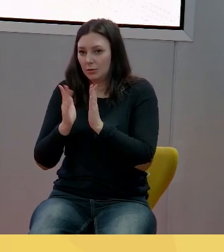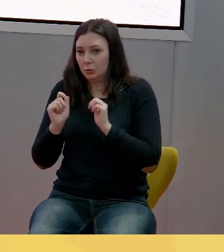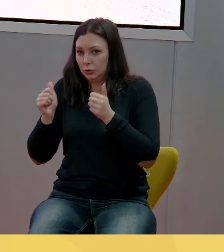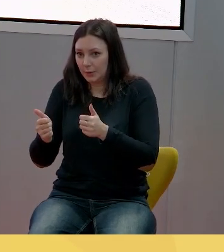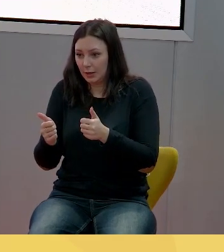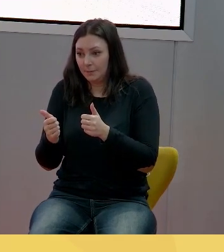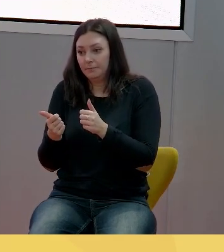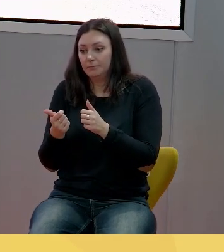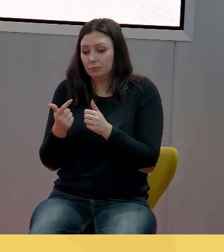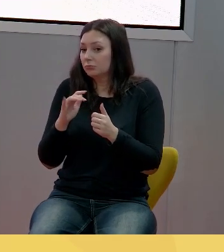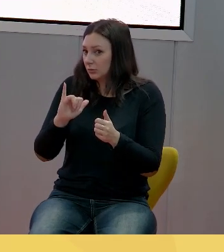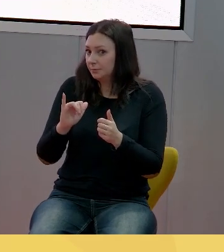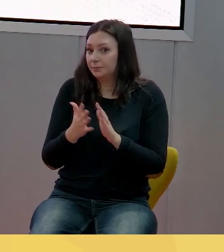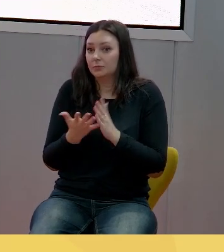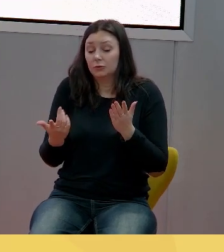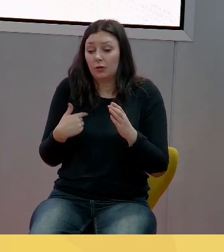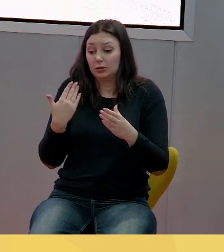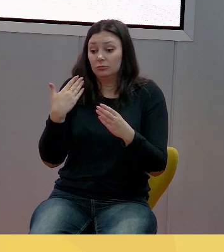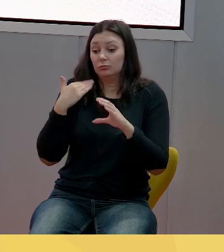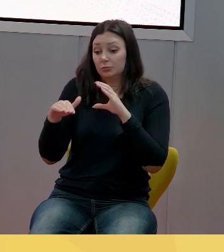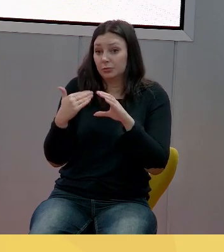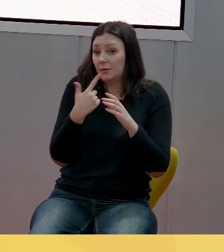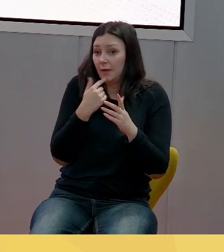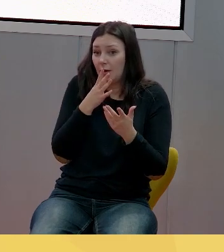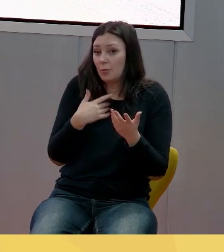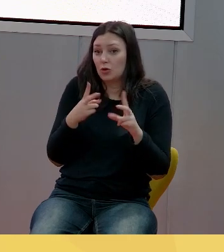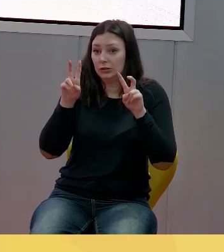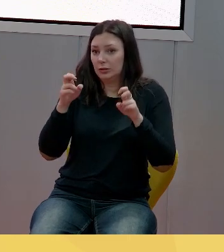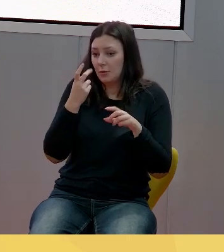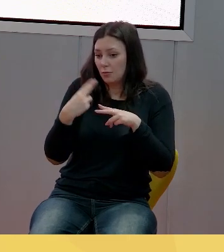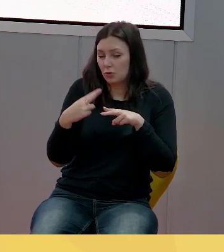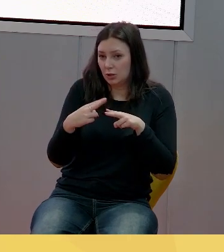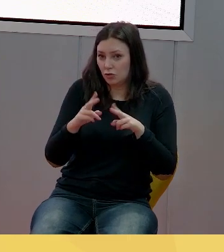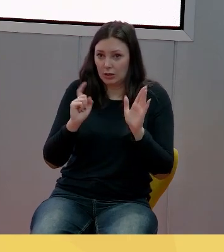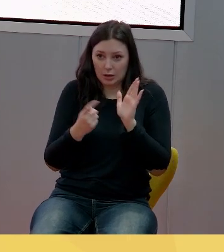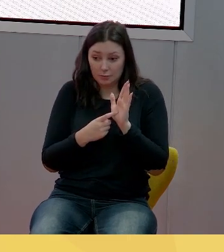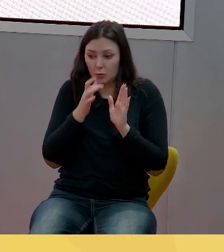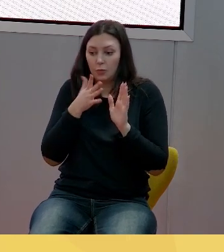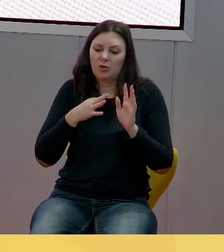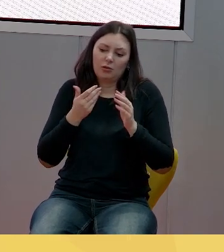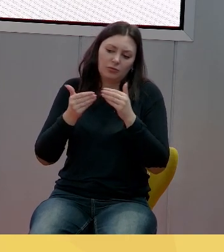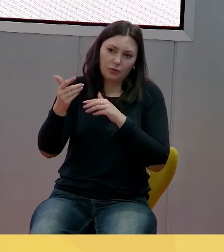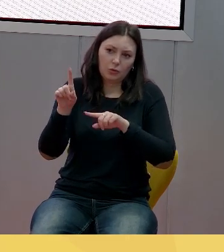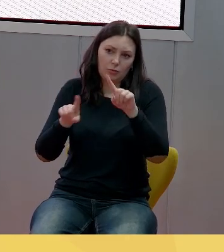mails queda claro que esto lo justifican por un tema político y legal, porque les puede dar problema a largo plazo, ¿no?